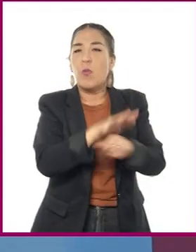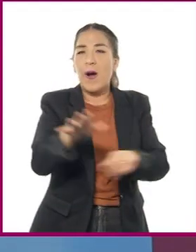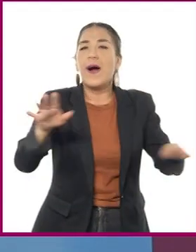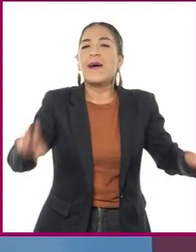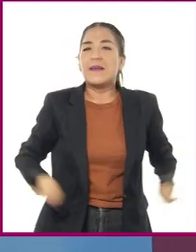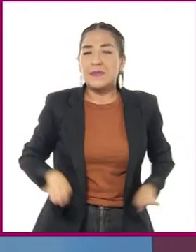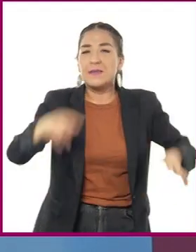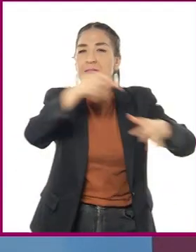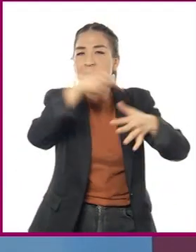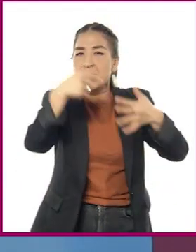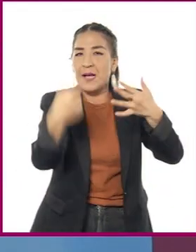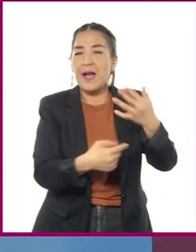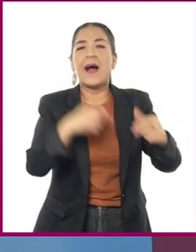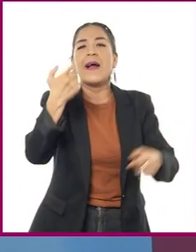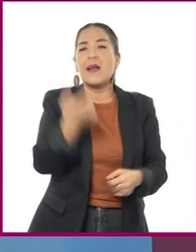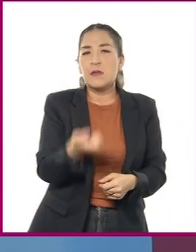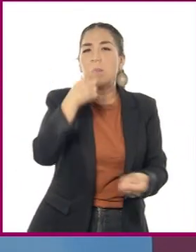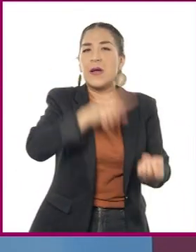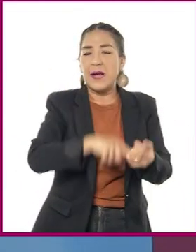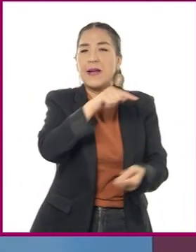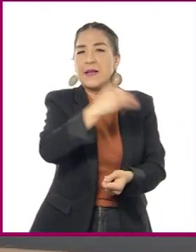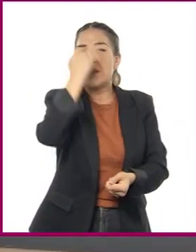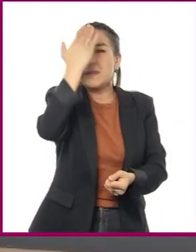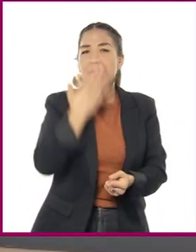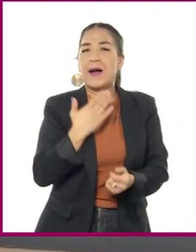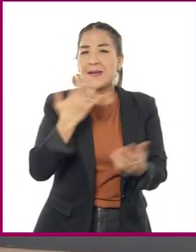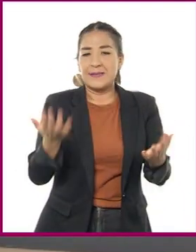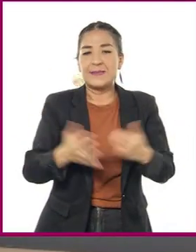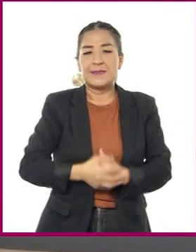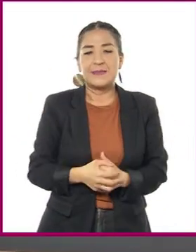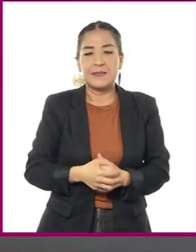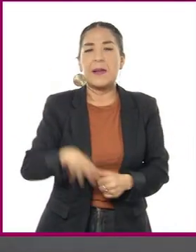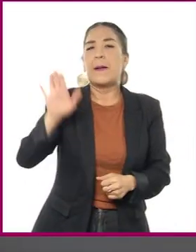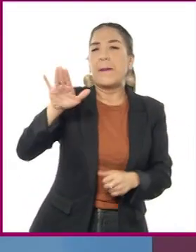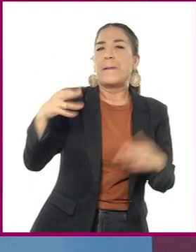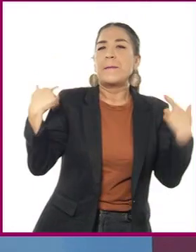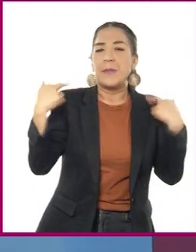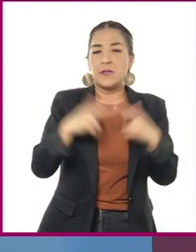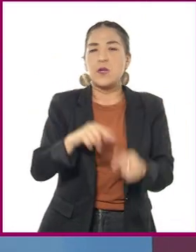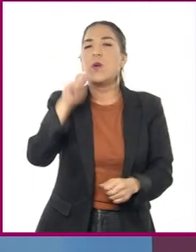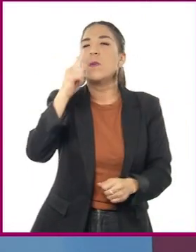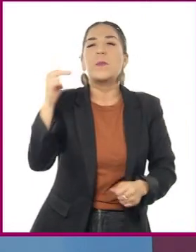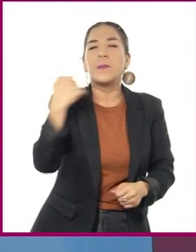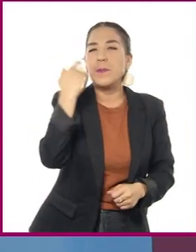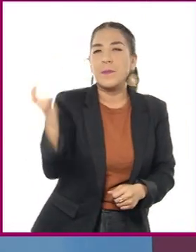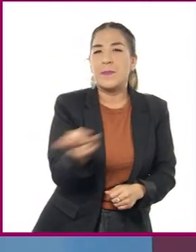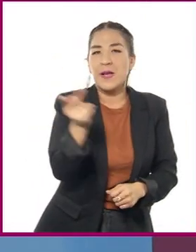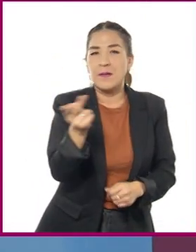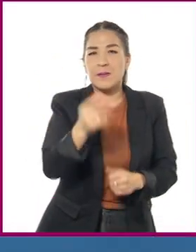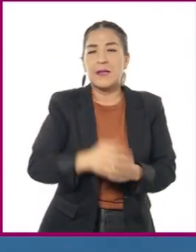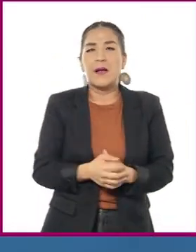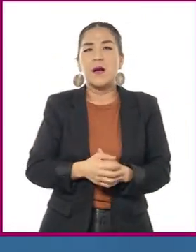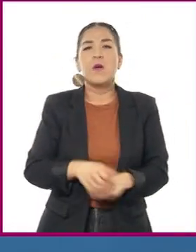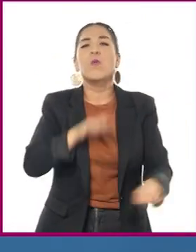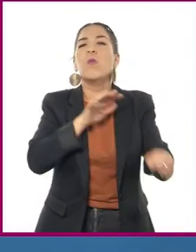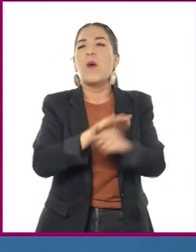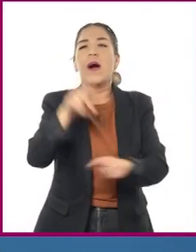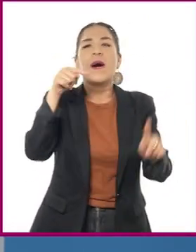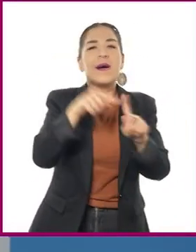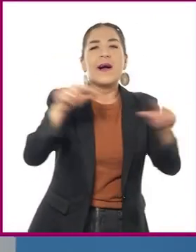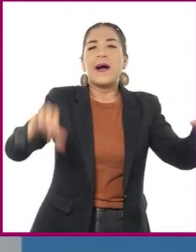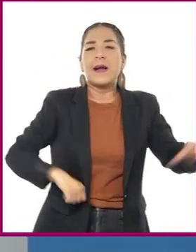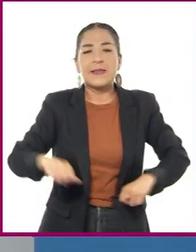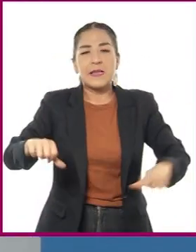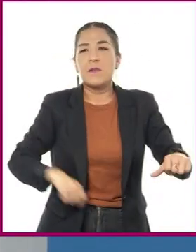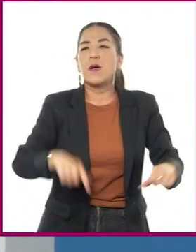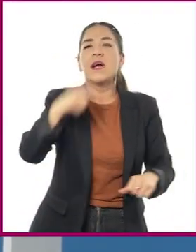sector económico pertenecía cada imagen? Maestra, una pregunta. ¿Algún sector económico